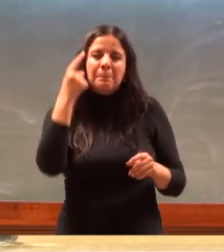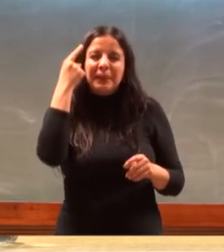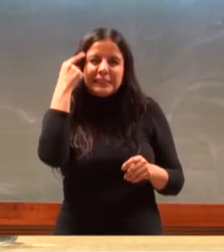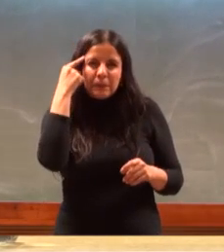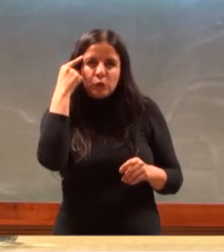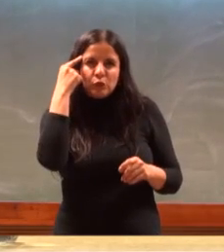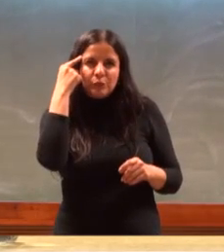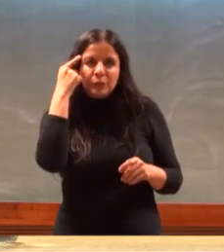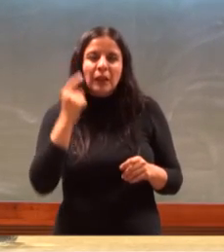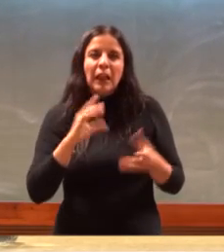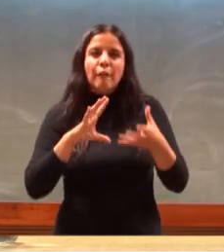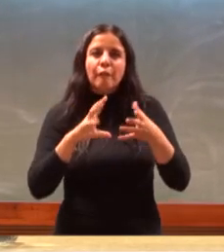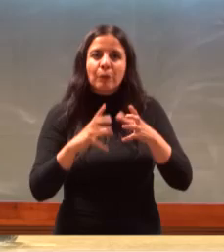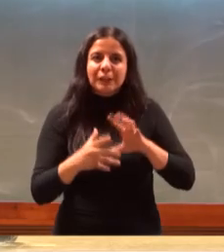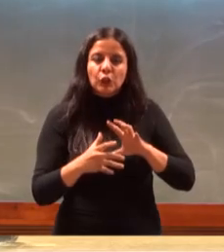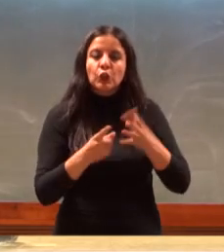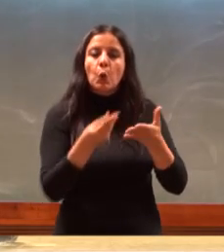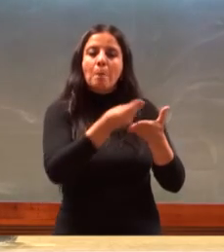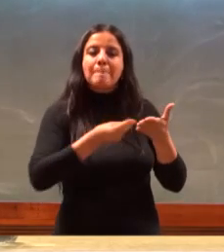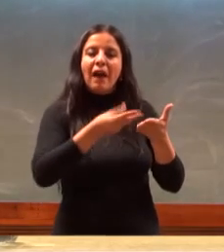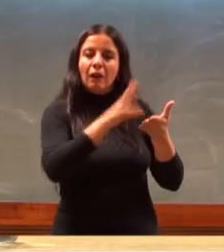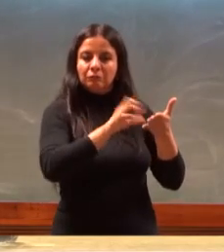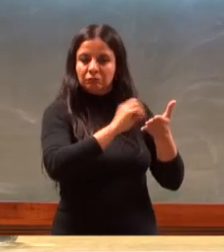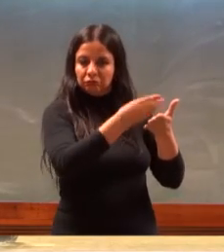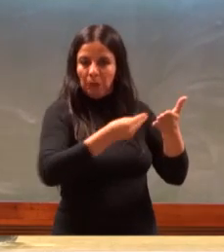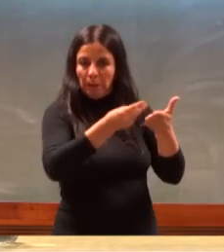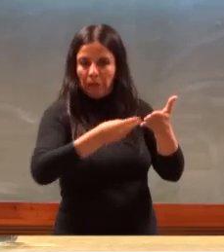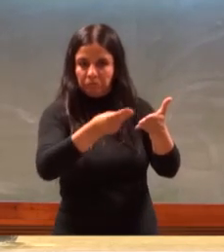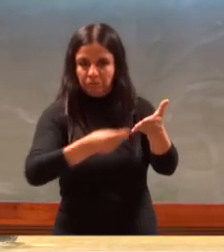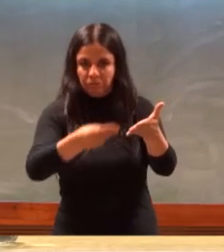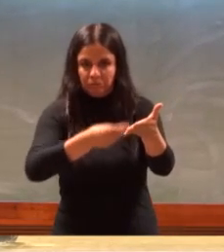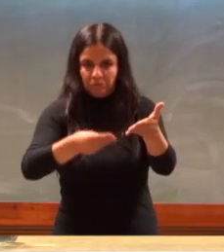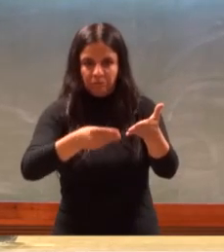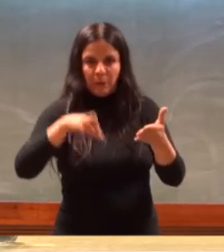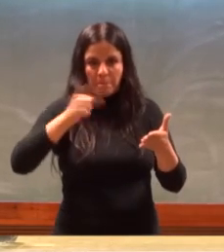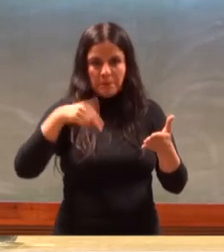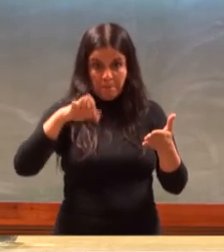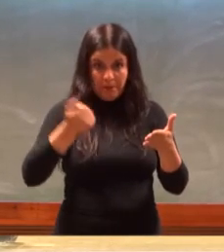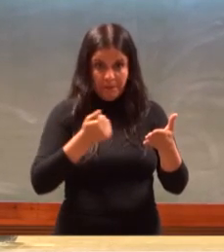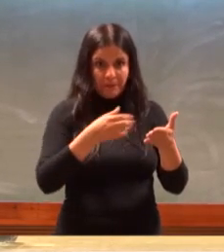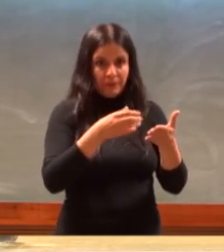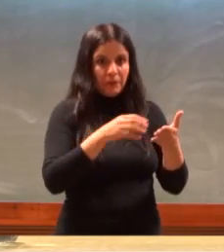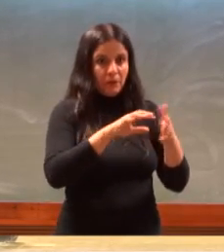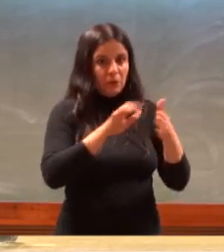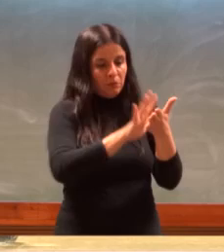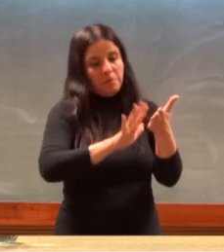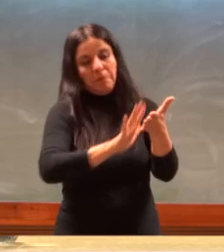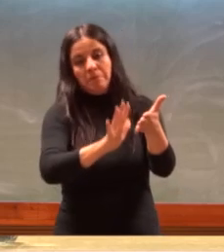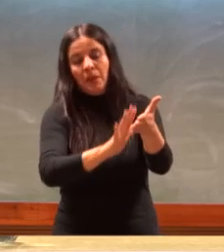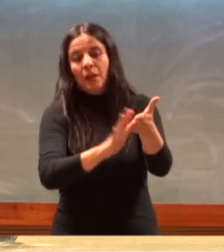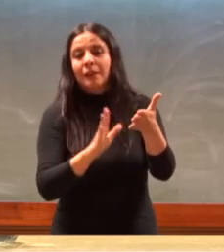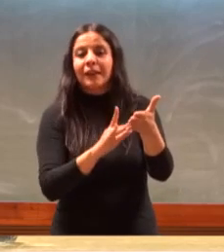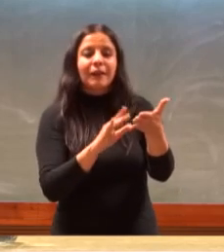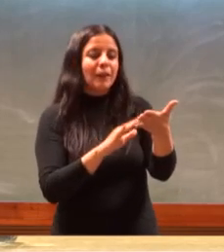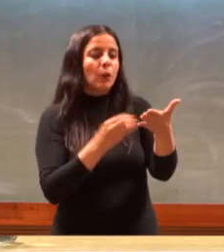en la de de un mapa de las problemáticas sociales de Córdoba construir junto con las escuelas creemos que ahí es fundamental la participación de todas las